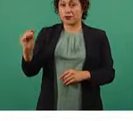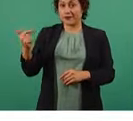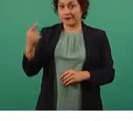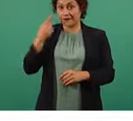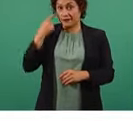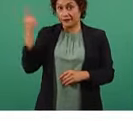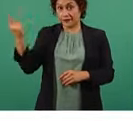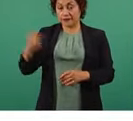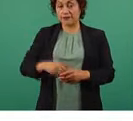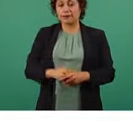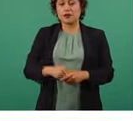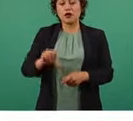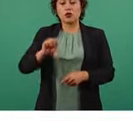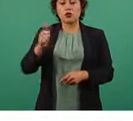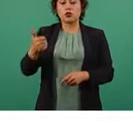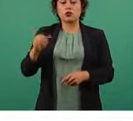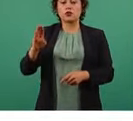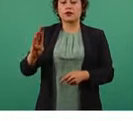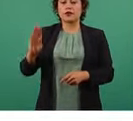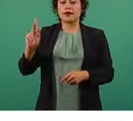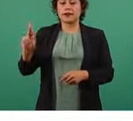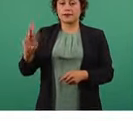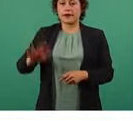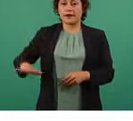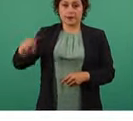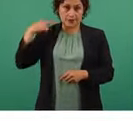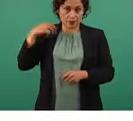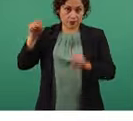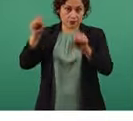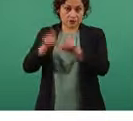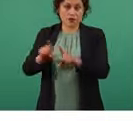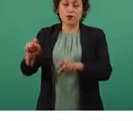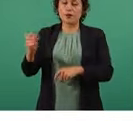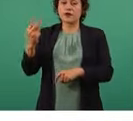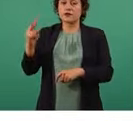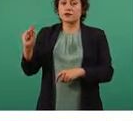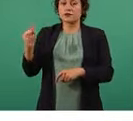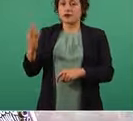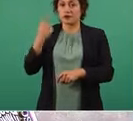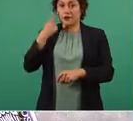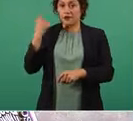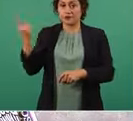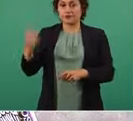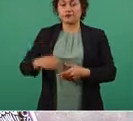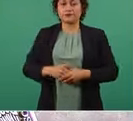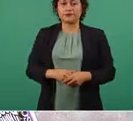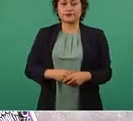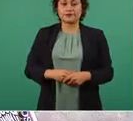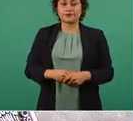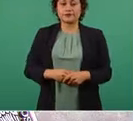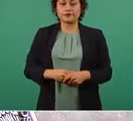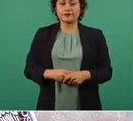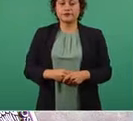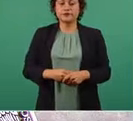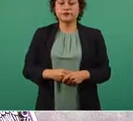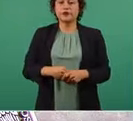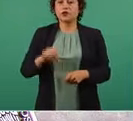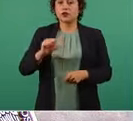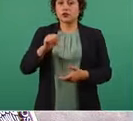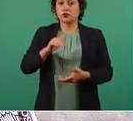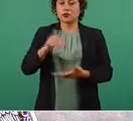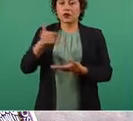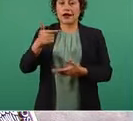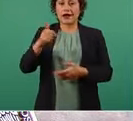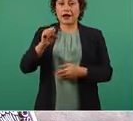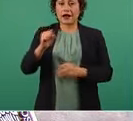97 centavos, y con BP en Cotaxtla, Veracruz, en 22 pesos con 84 centavos. En el gas estacionario, el